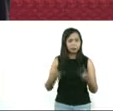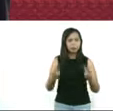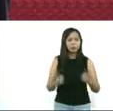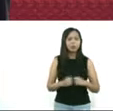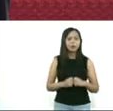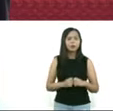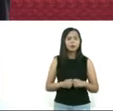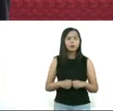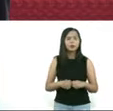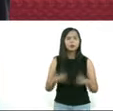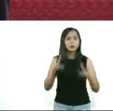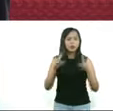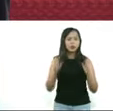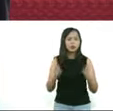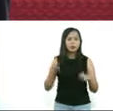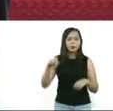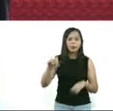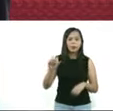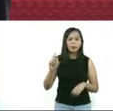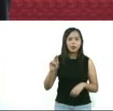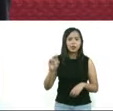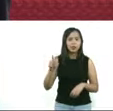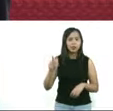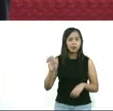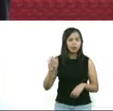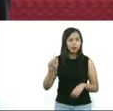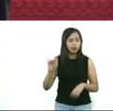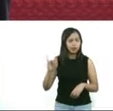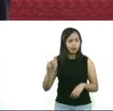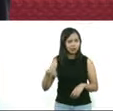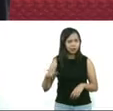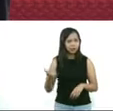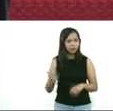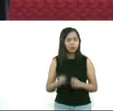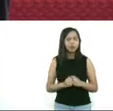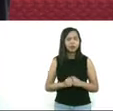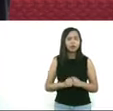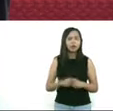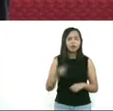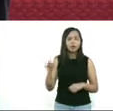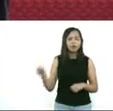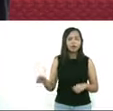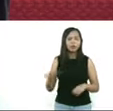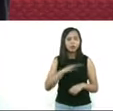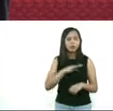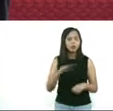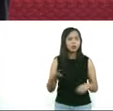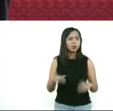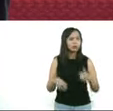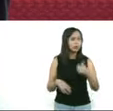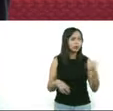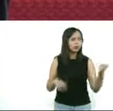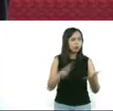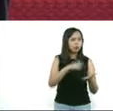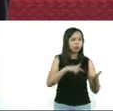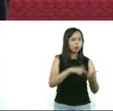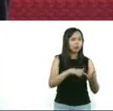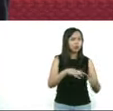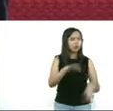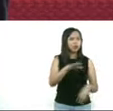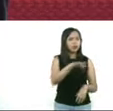difusión en tema de marketing con la intención o propósito de tener una competencia a la par contra las tiendas de autoservicio que existen en